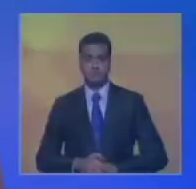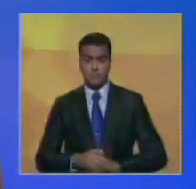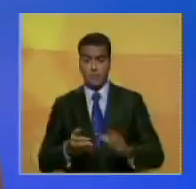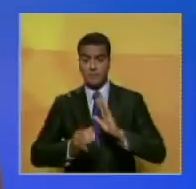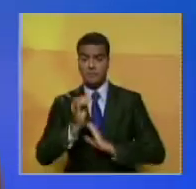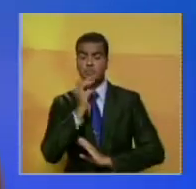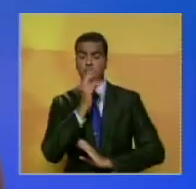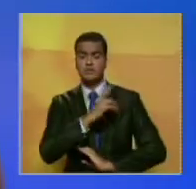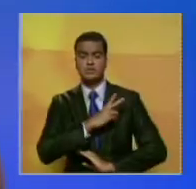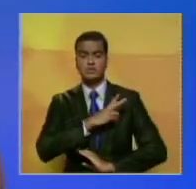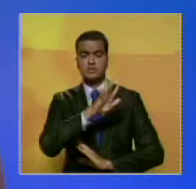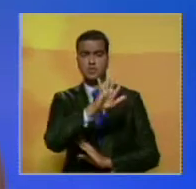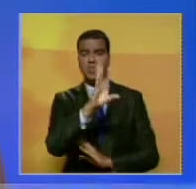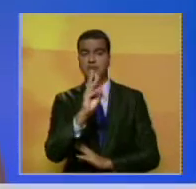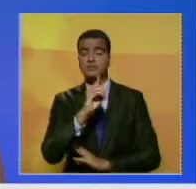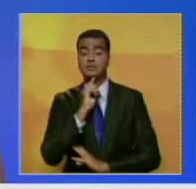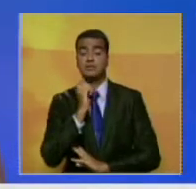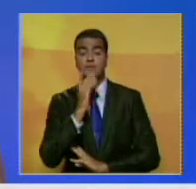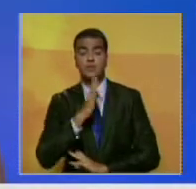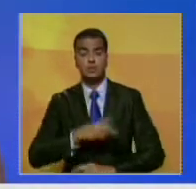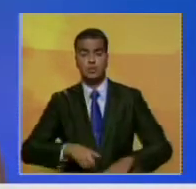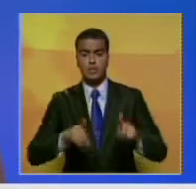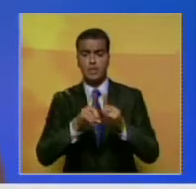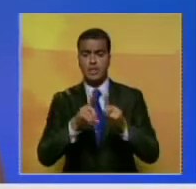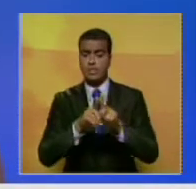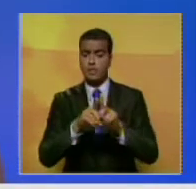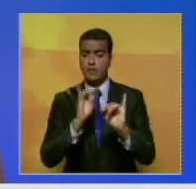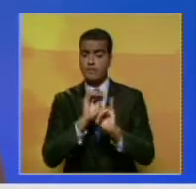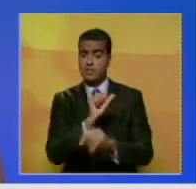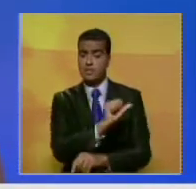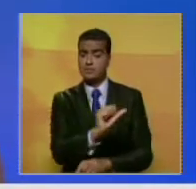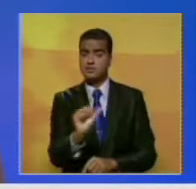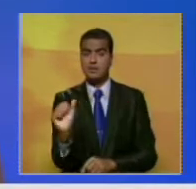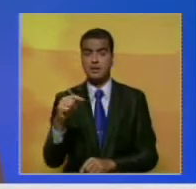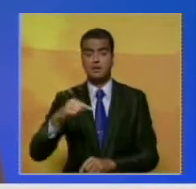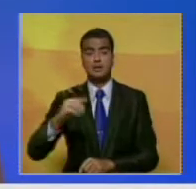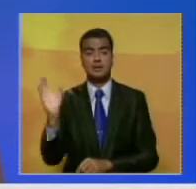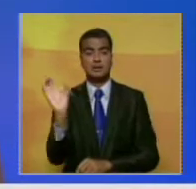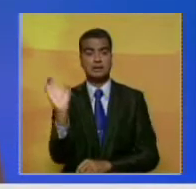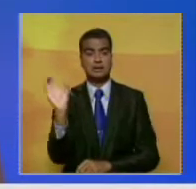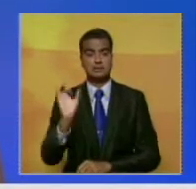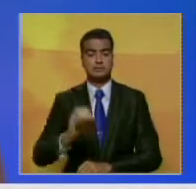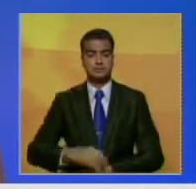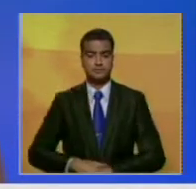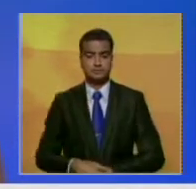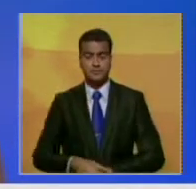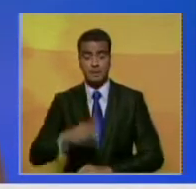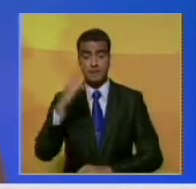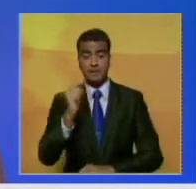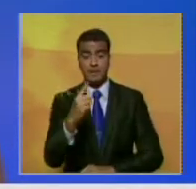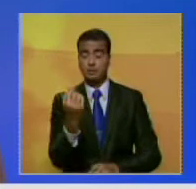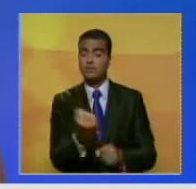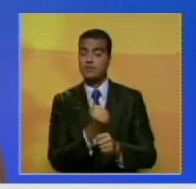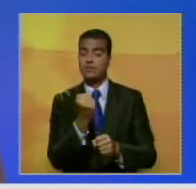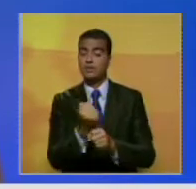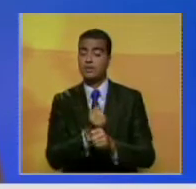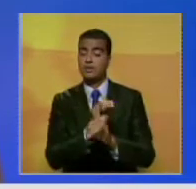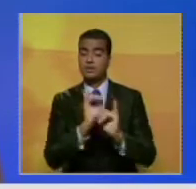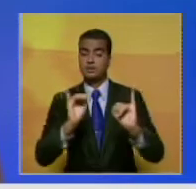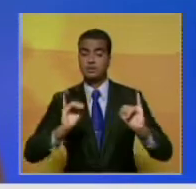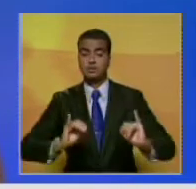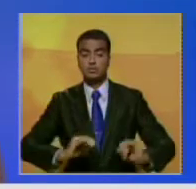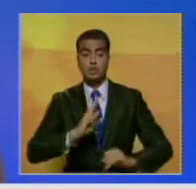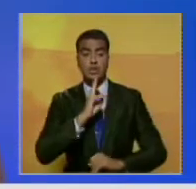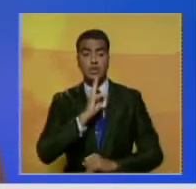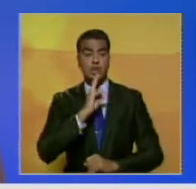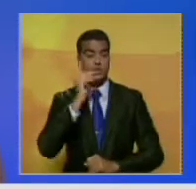Continuamos con más. 56 muertes violentas ocurrieron extraoficialmente durante el fin de semana en Caracas. En Petare, un trabajador del Instituto Municipal de